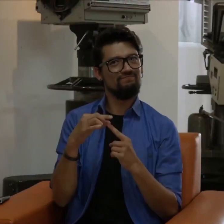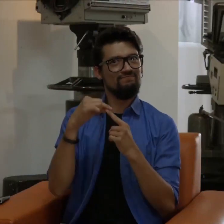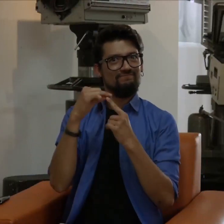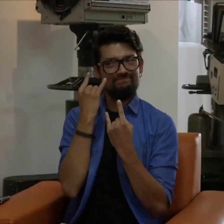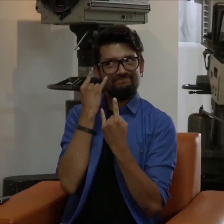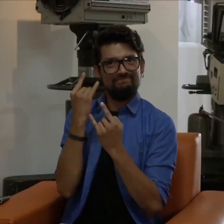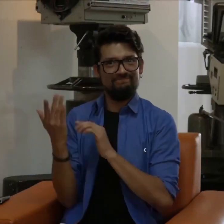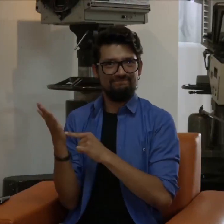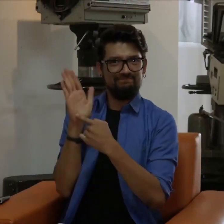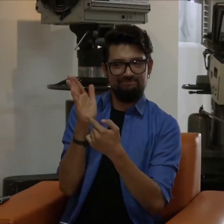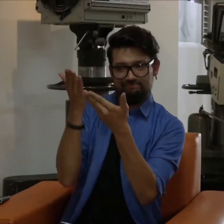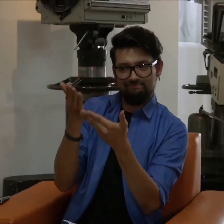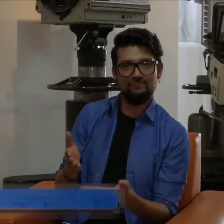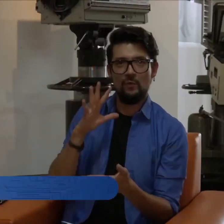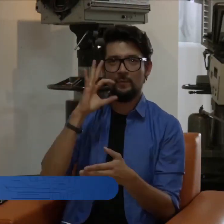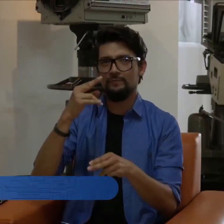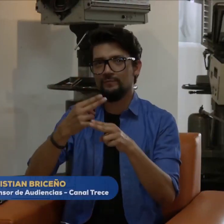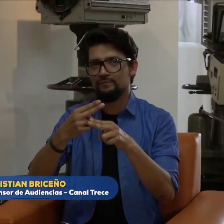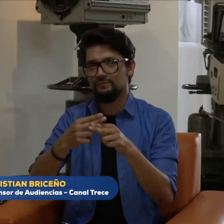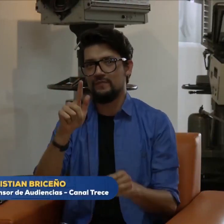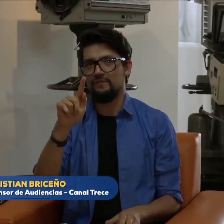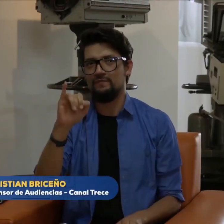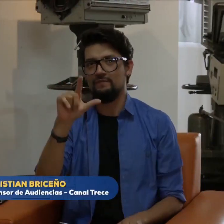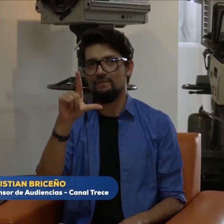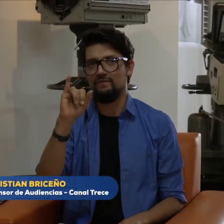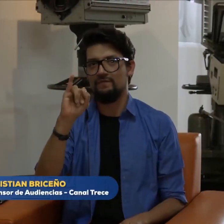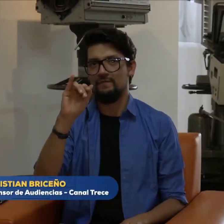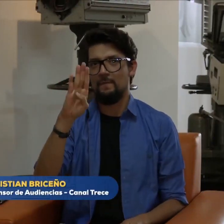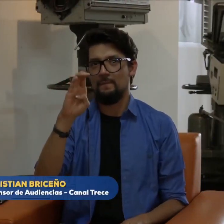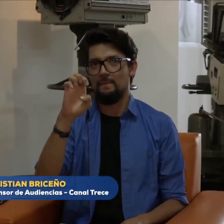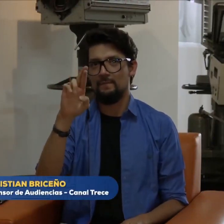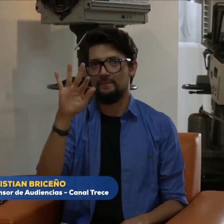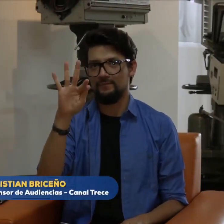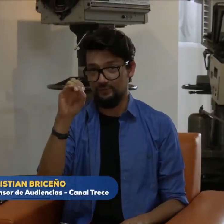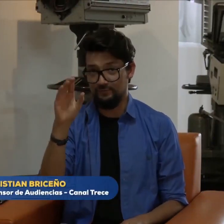El día de hoy tengo el gusto de presentarles a Filiberto Pinzón.